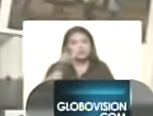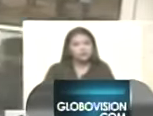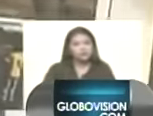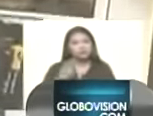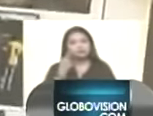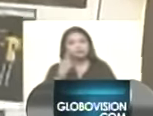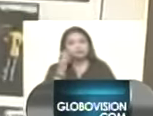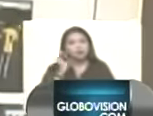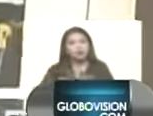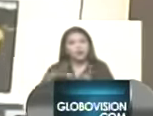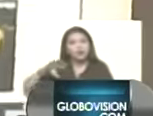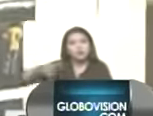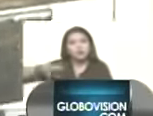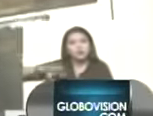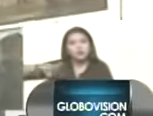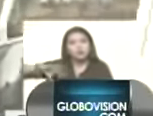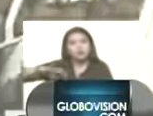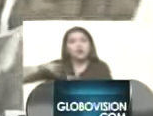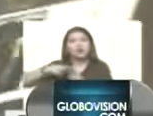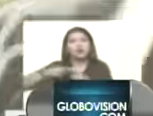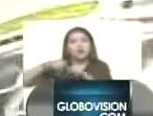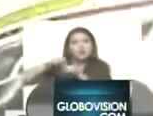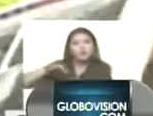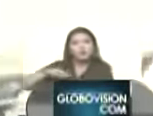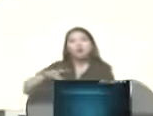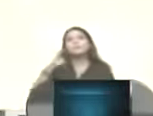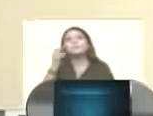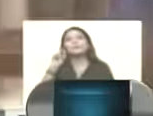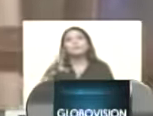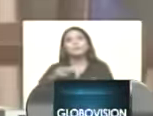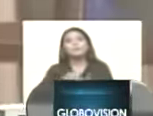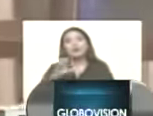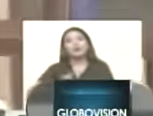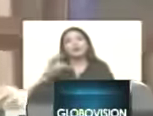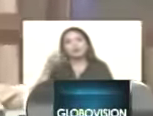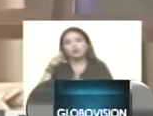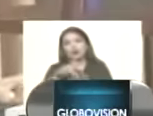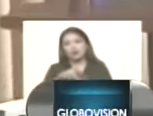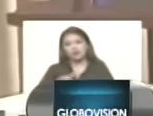dejaron abierta y, por supuesto, aquí se derramaron 20.000 litros de combustible.